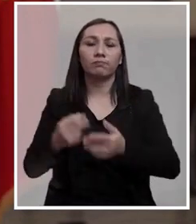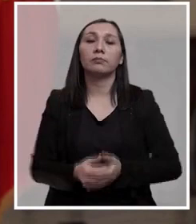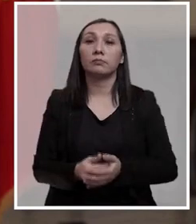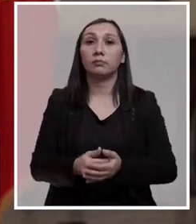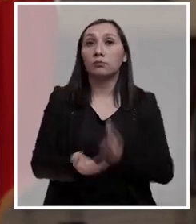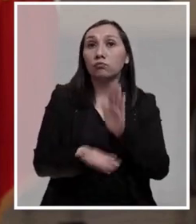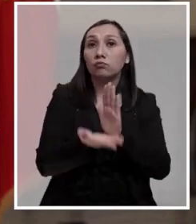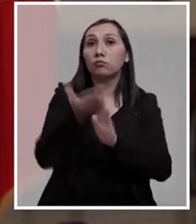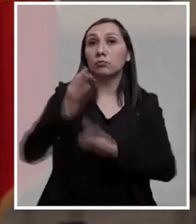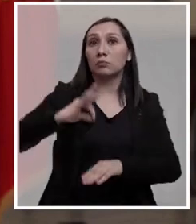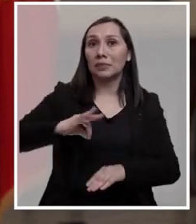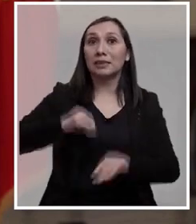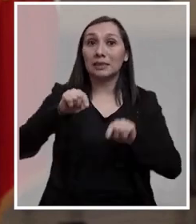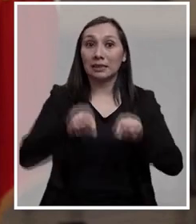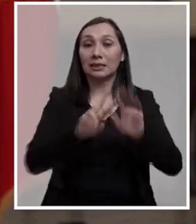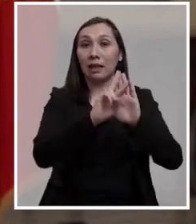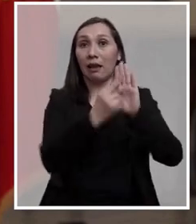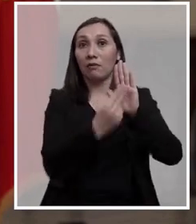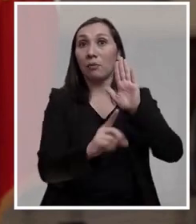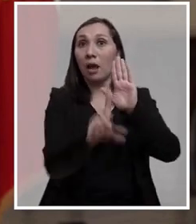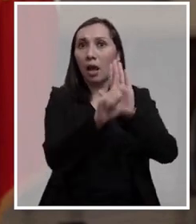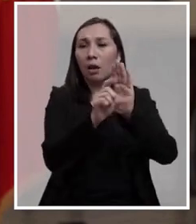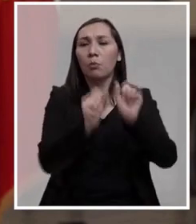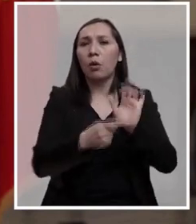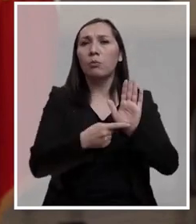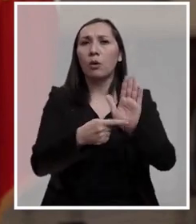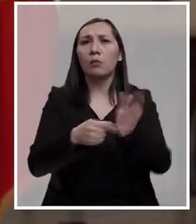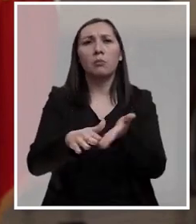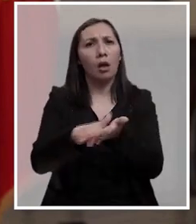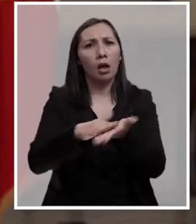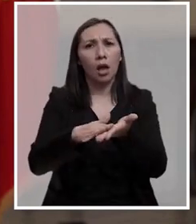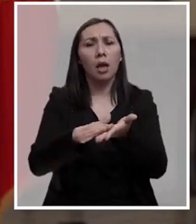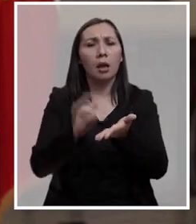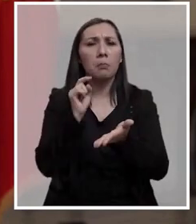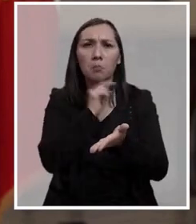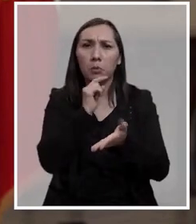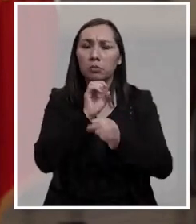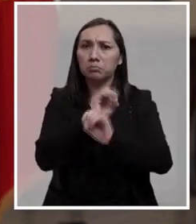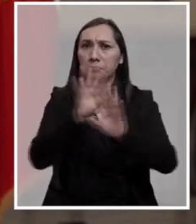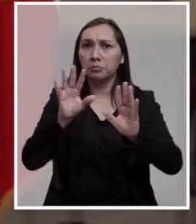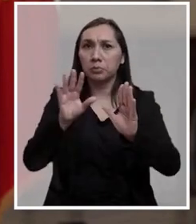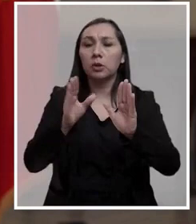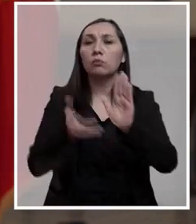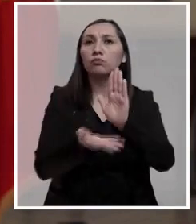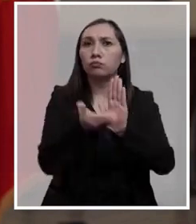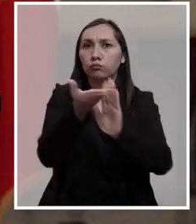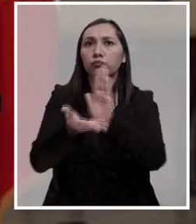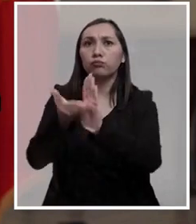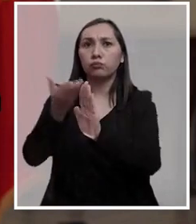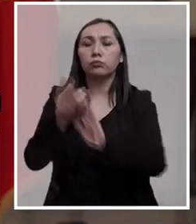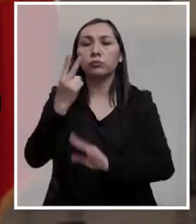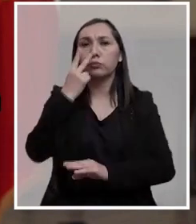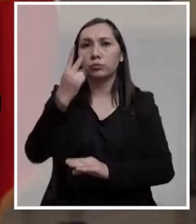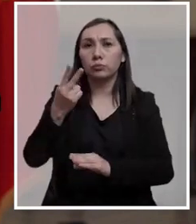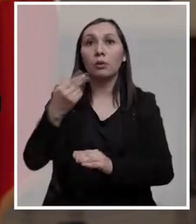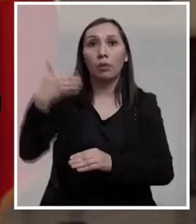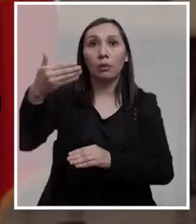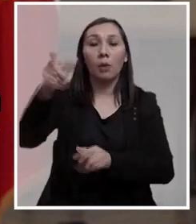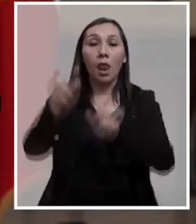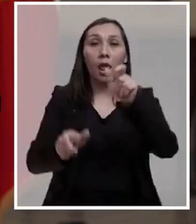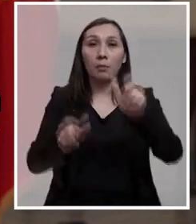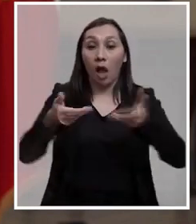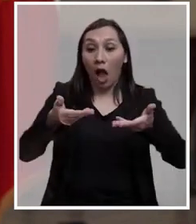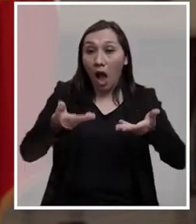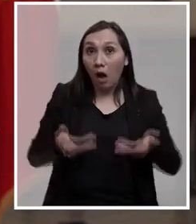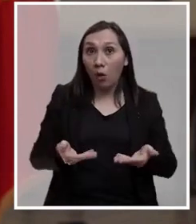la mejora de las pensiones con esta reforma puede demostrarse con ejemplos muy concretos que reflejan los aumentos que percibirán personas